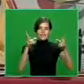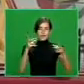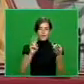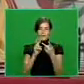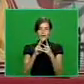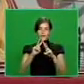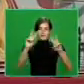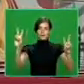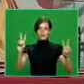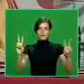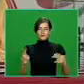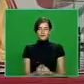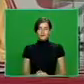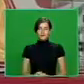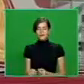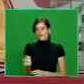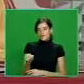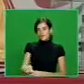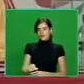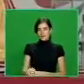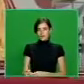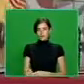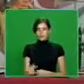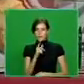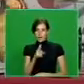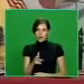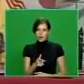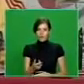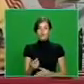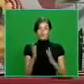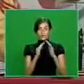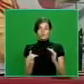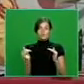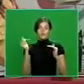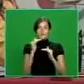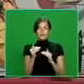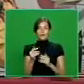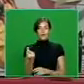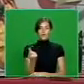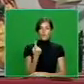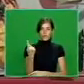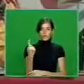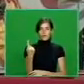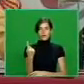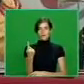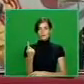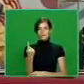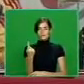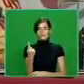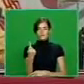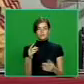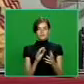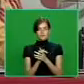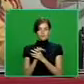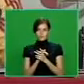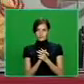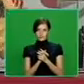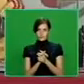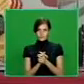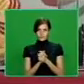Paz para vencer la criminalidad para superarla es la única camarada compatriota